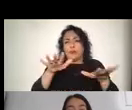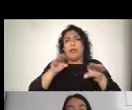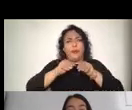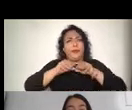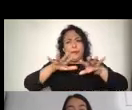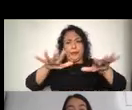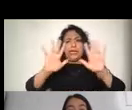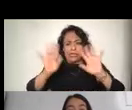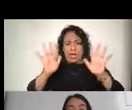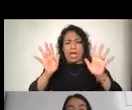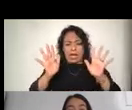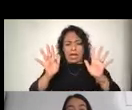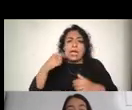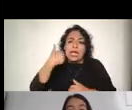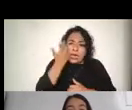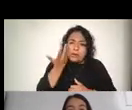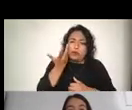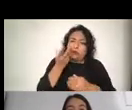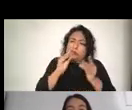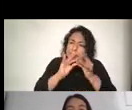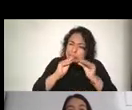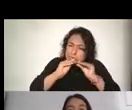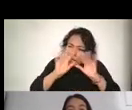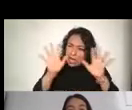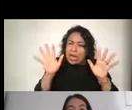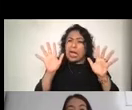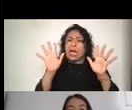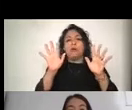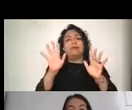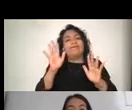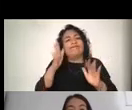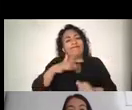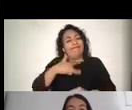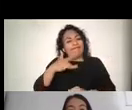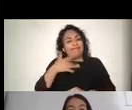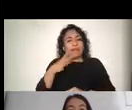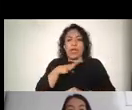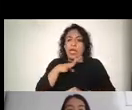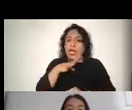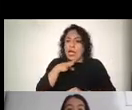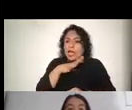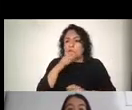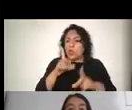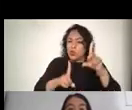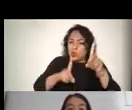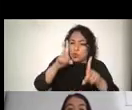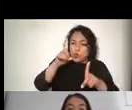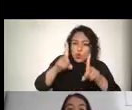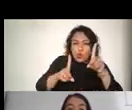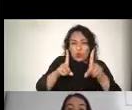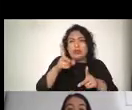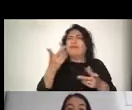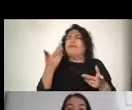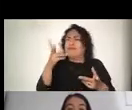lo queremos reforzar porque nos parece que ha habido una serie de dudas de que realmente qué